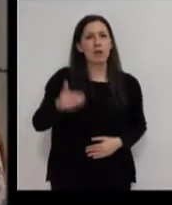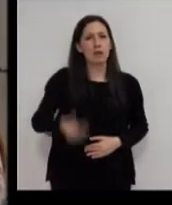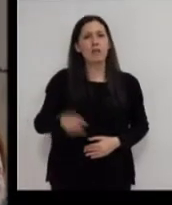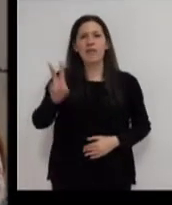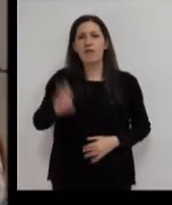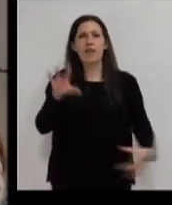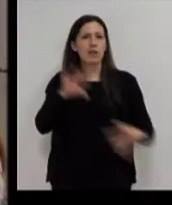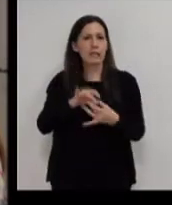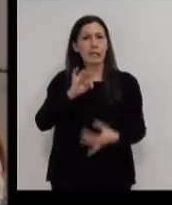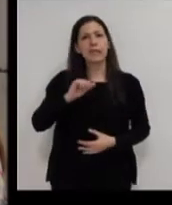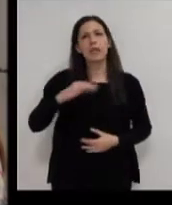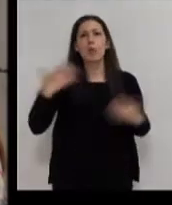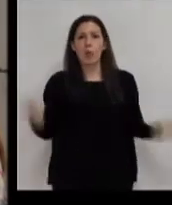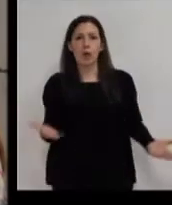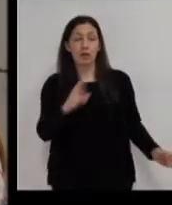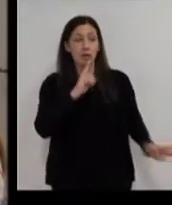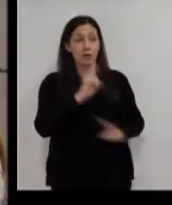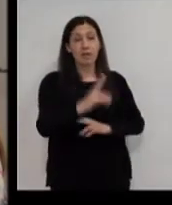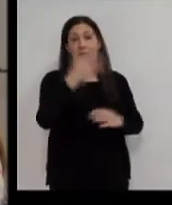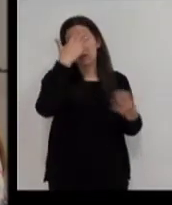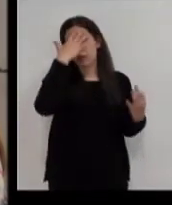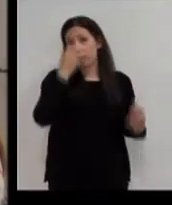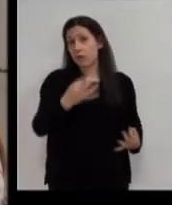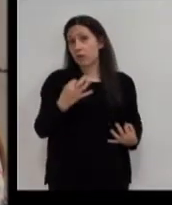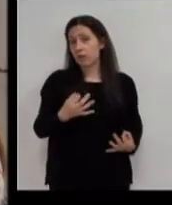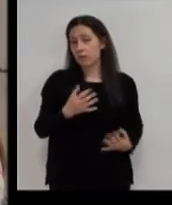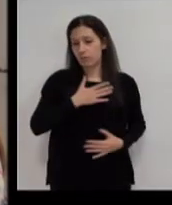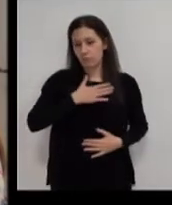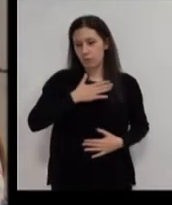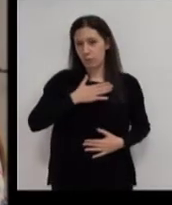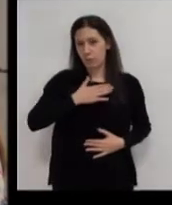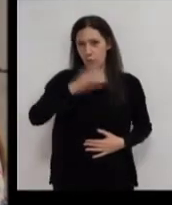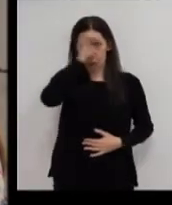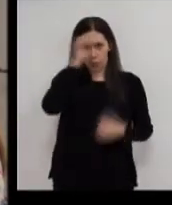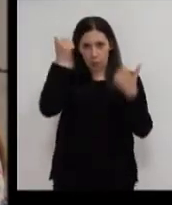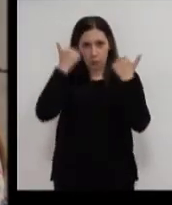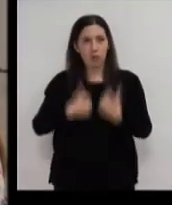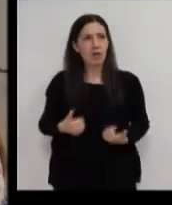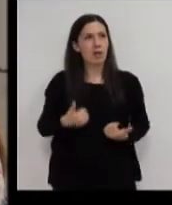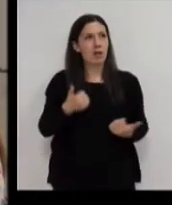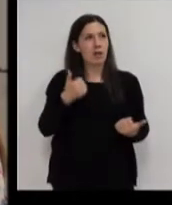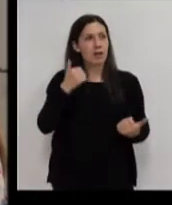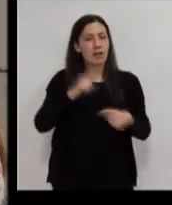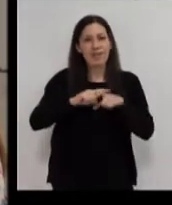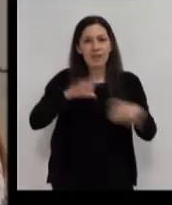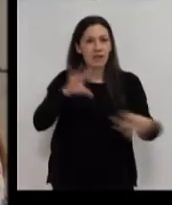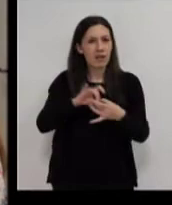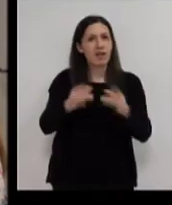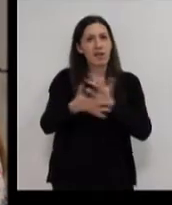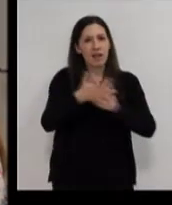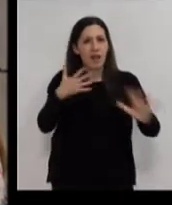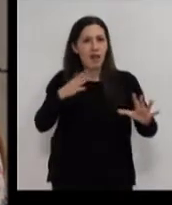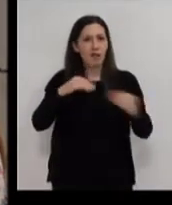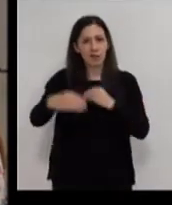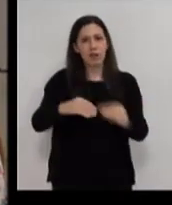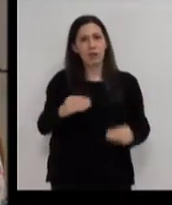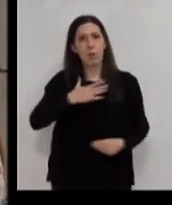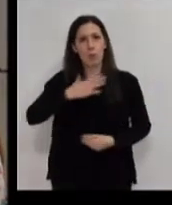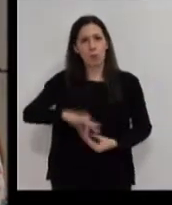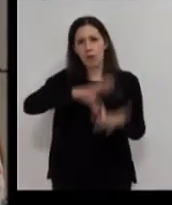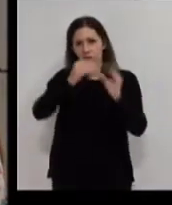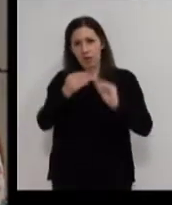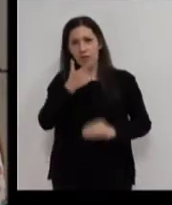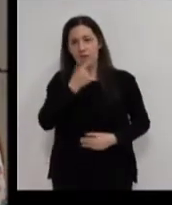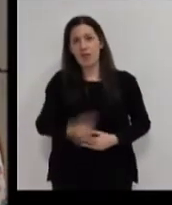más vital, en lo que es más útil ves a las TIC. Yo creo que las TIC se caracterizan desde mi punto de vista por